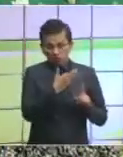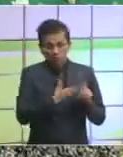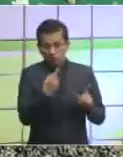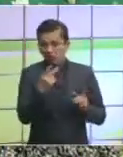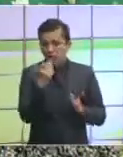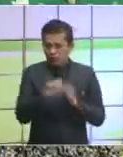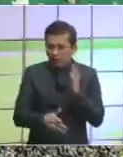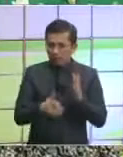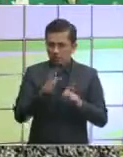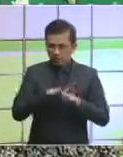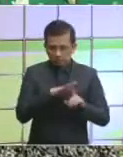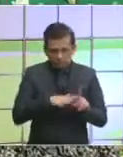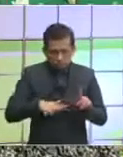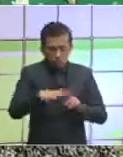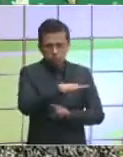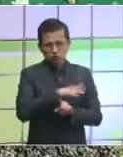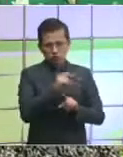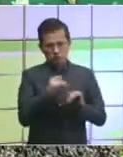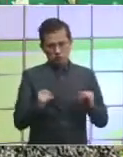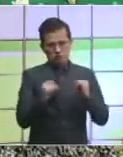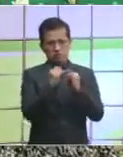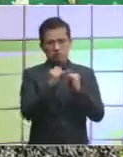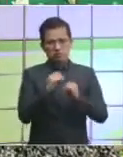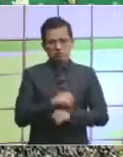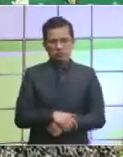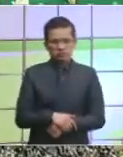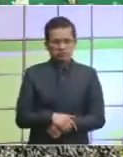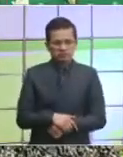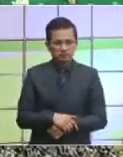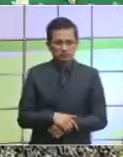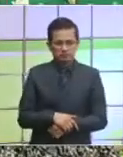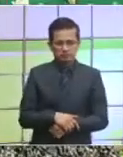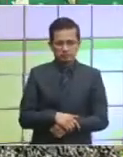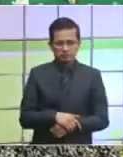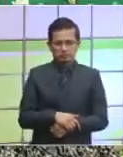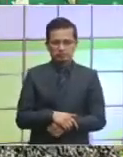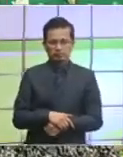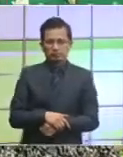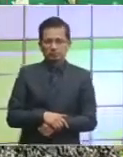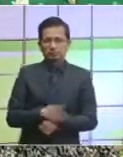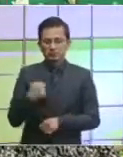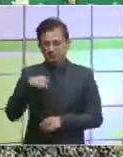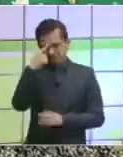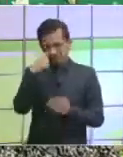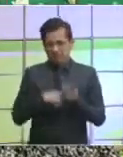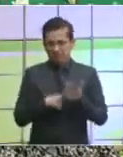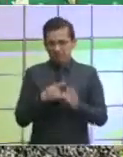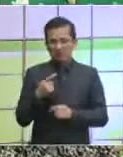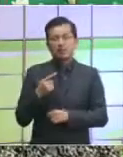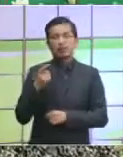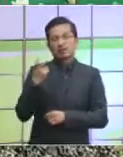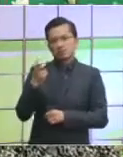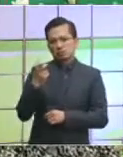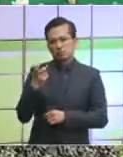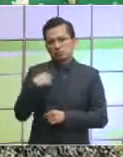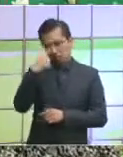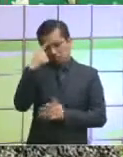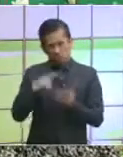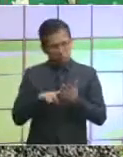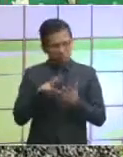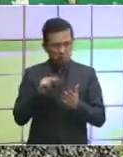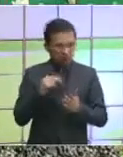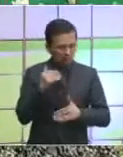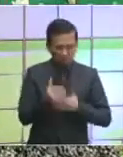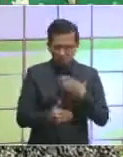institucional entonces así yo creo que no vamos a avanzar enormemente en estas cosas